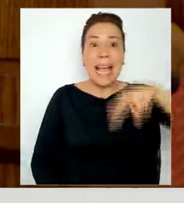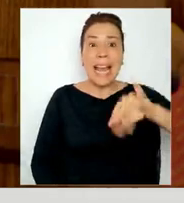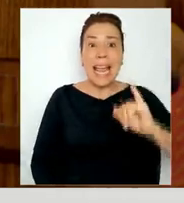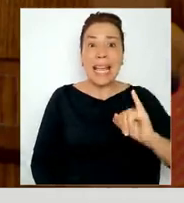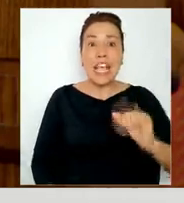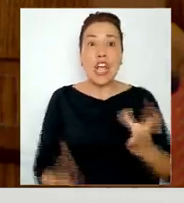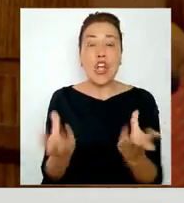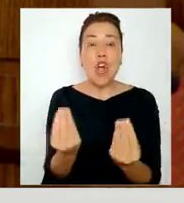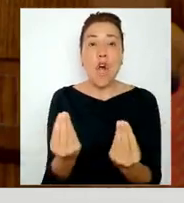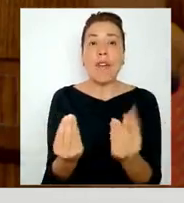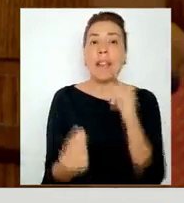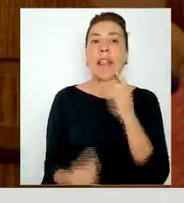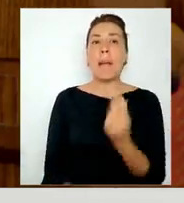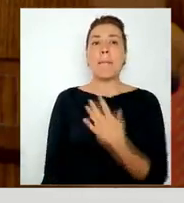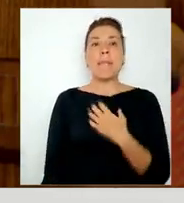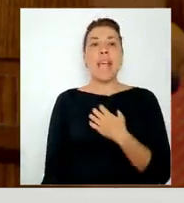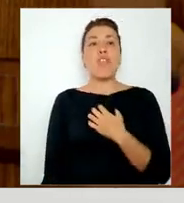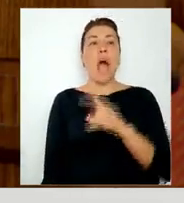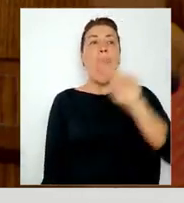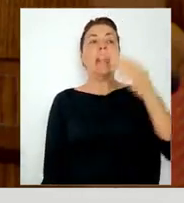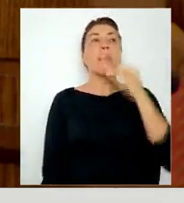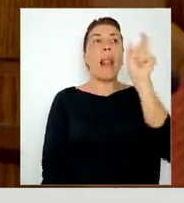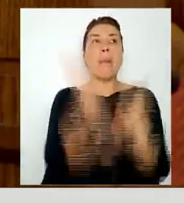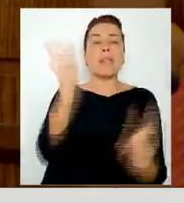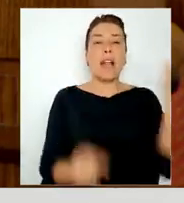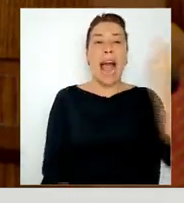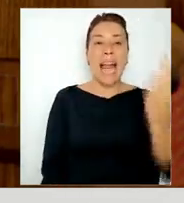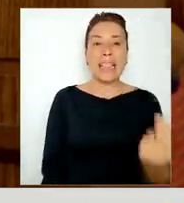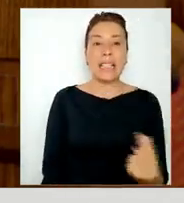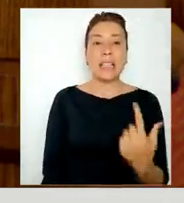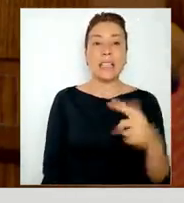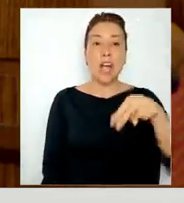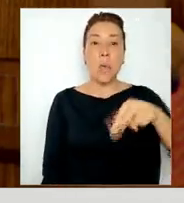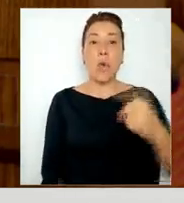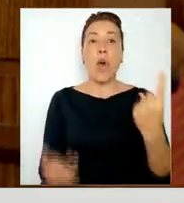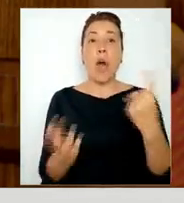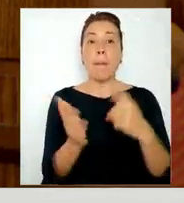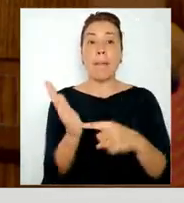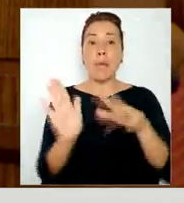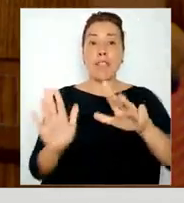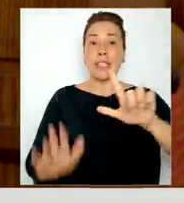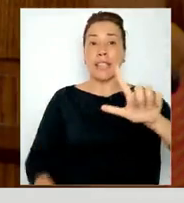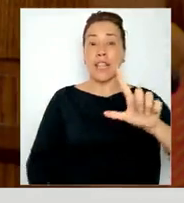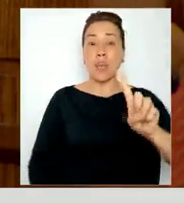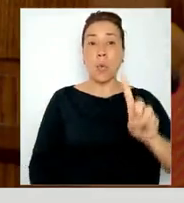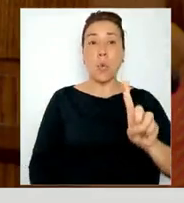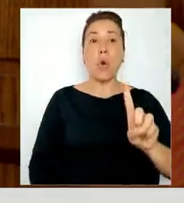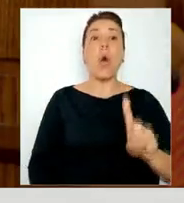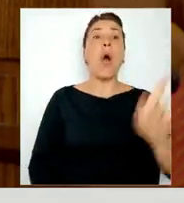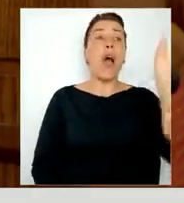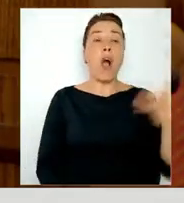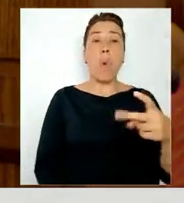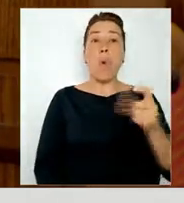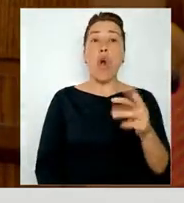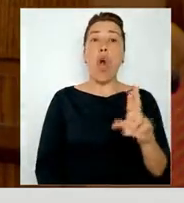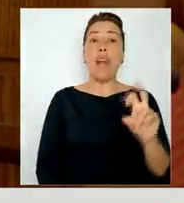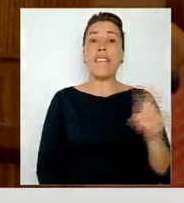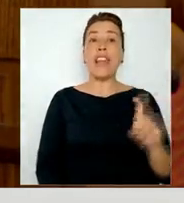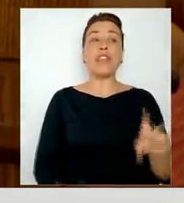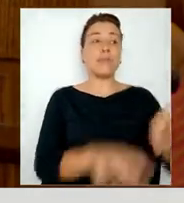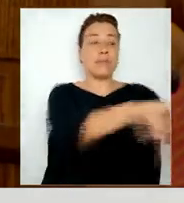al arte y a los artistas y por eso el 7 de julio del año 81 hubo River fue sacado su casa con los ojos vendados por sujetos armados